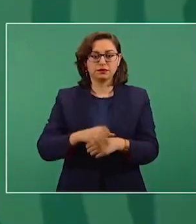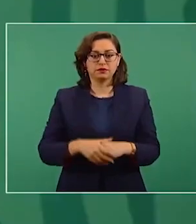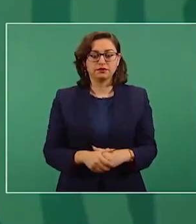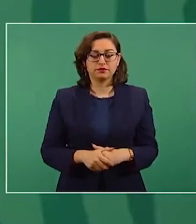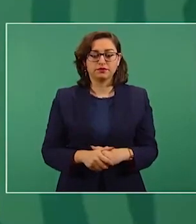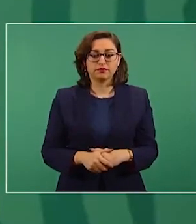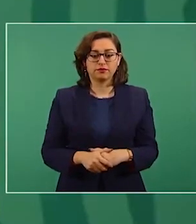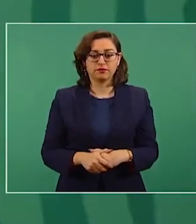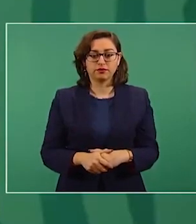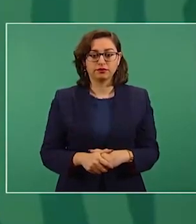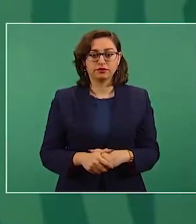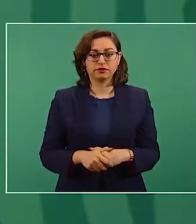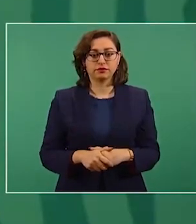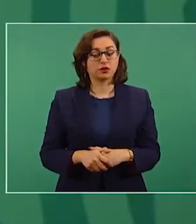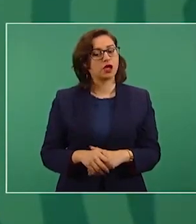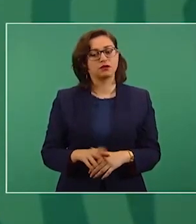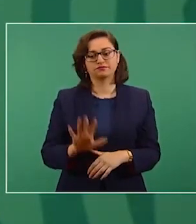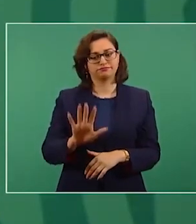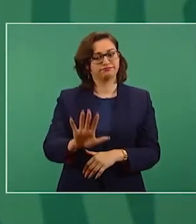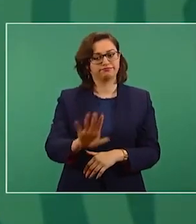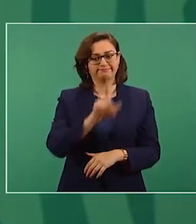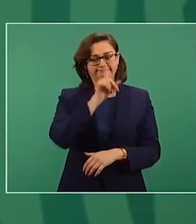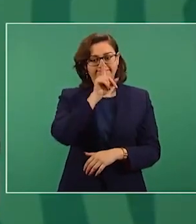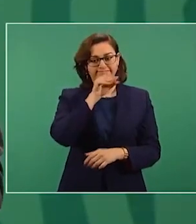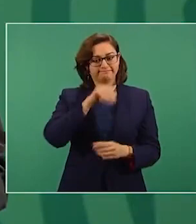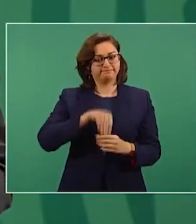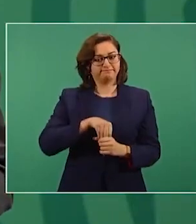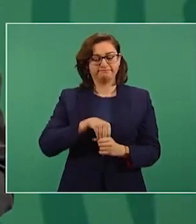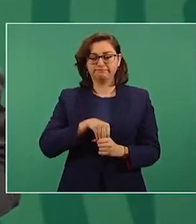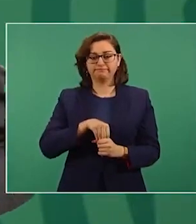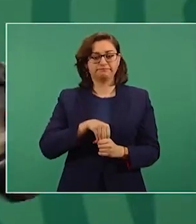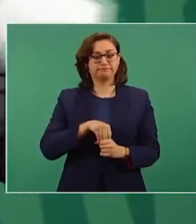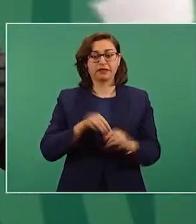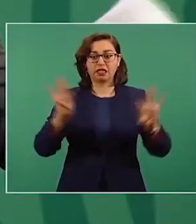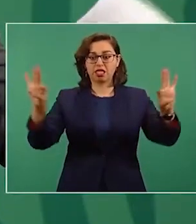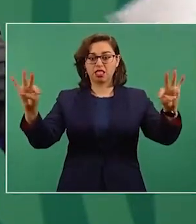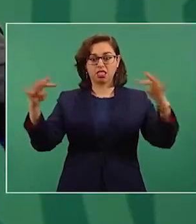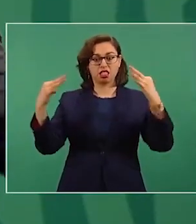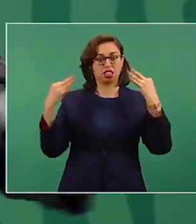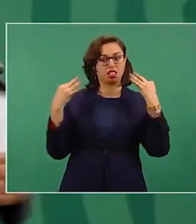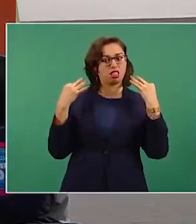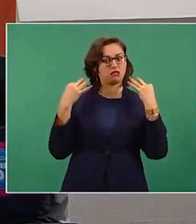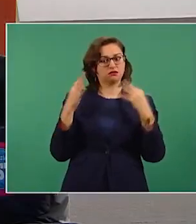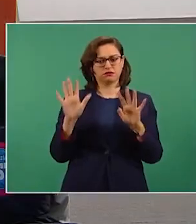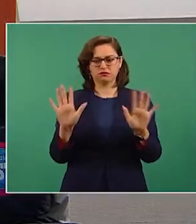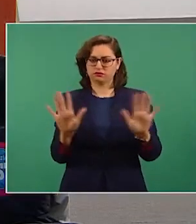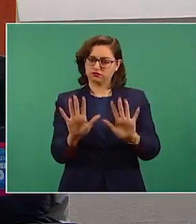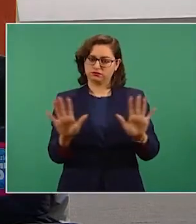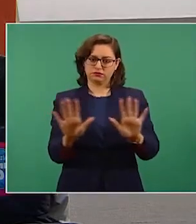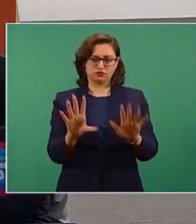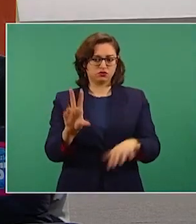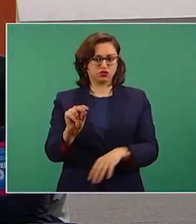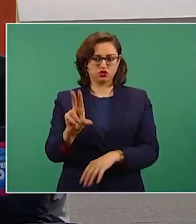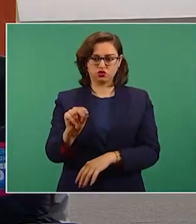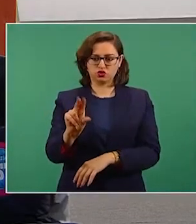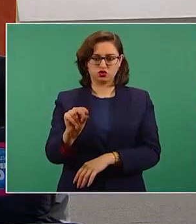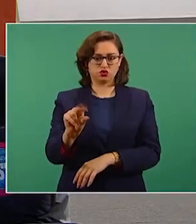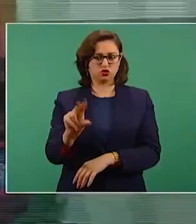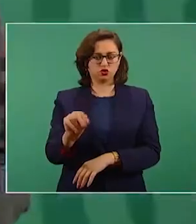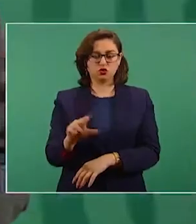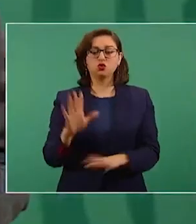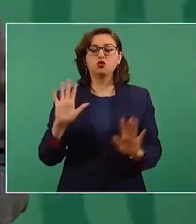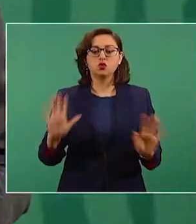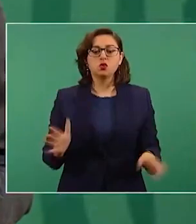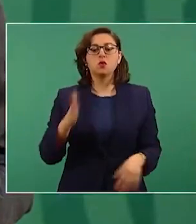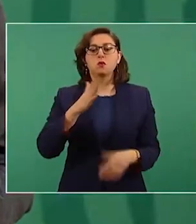No les voy a decir, porque no quiero que se haga un espectáculo. Nada más voy a ir